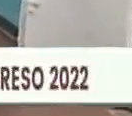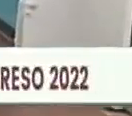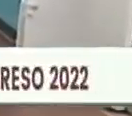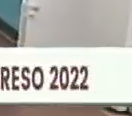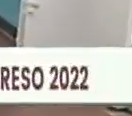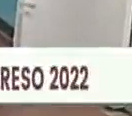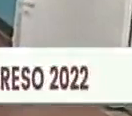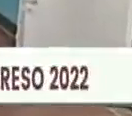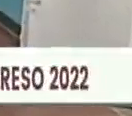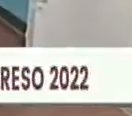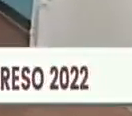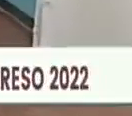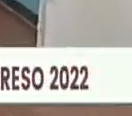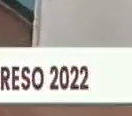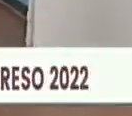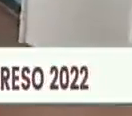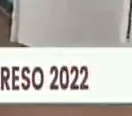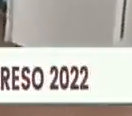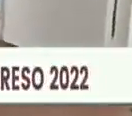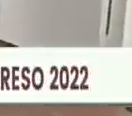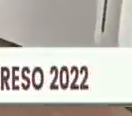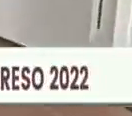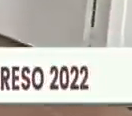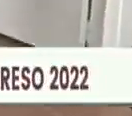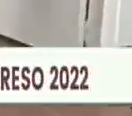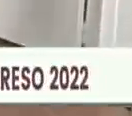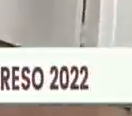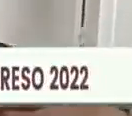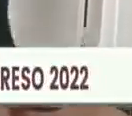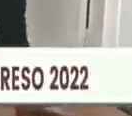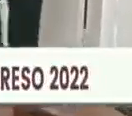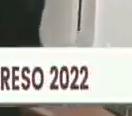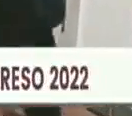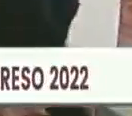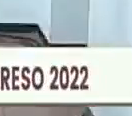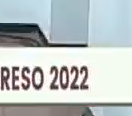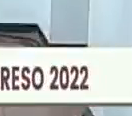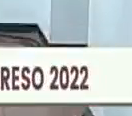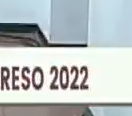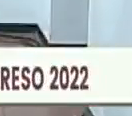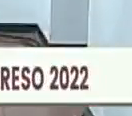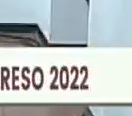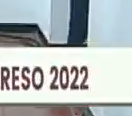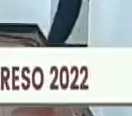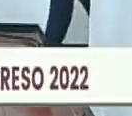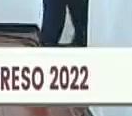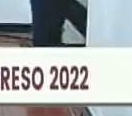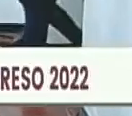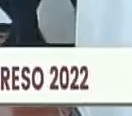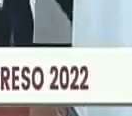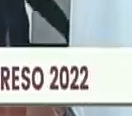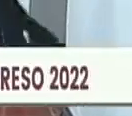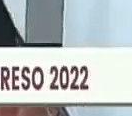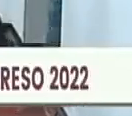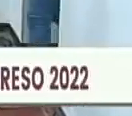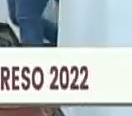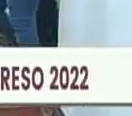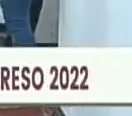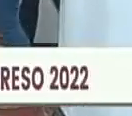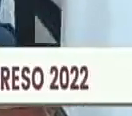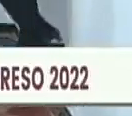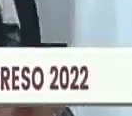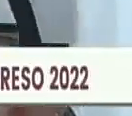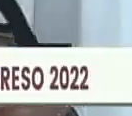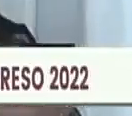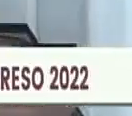pues están nuestros muchachos. La invito, vicepresidenta, a saludar aquí la esperanza de